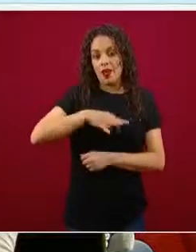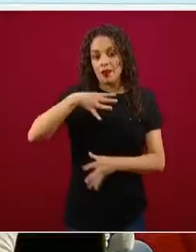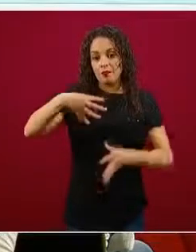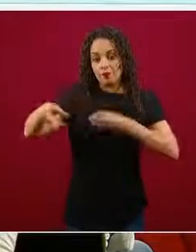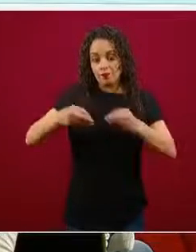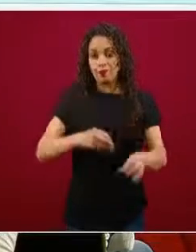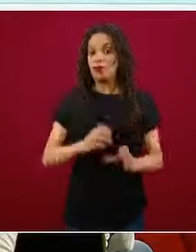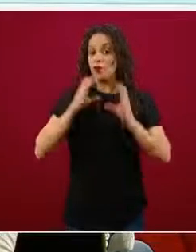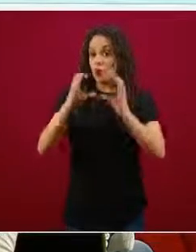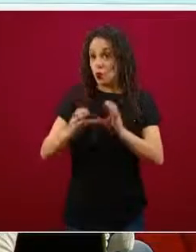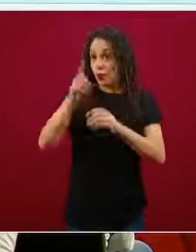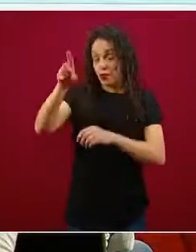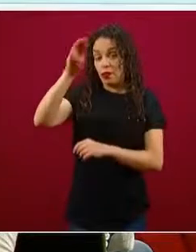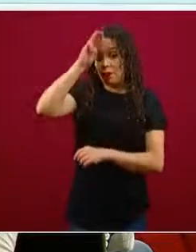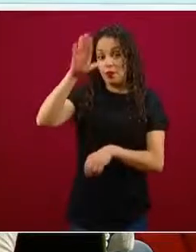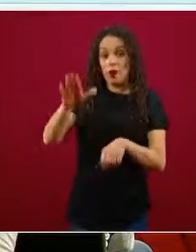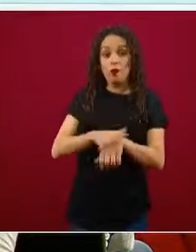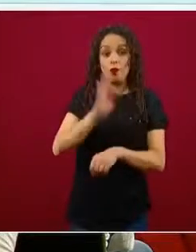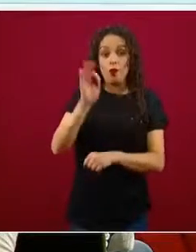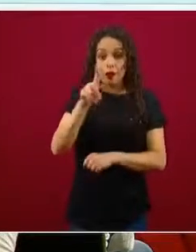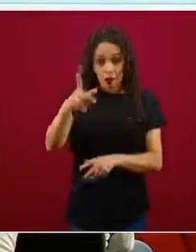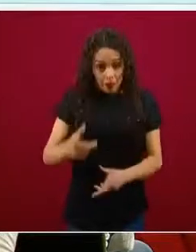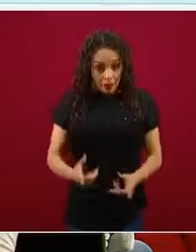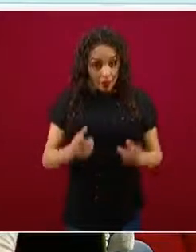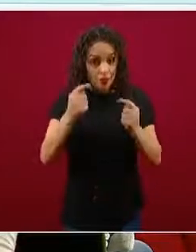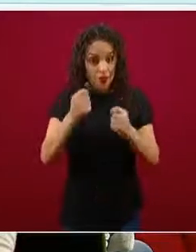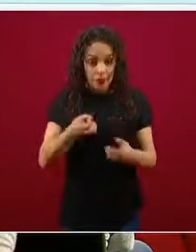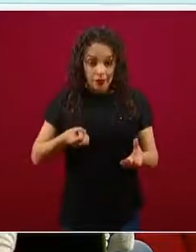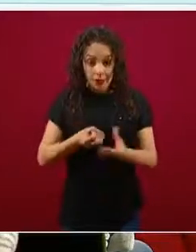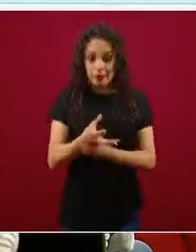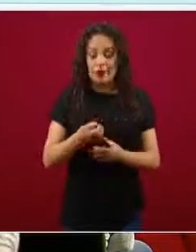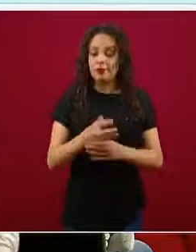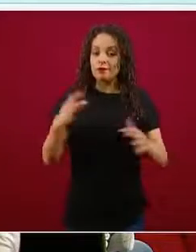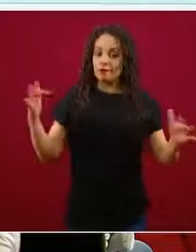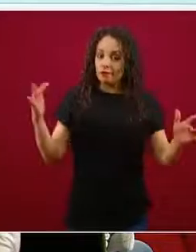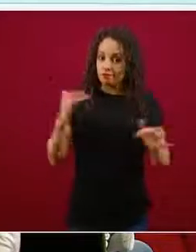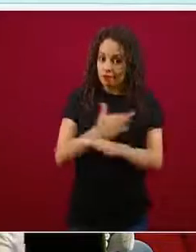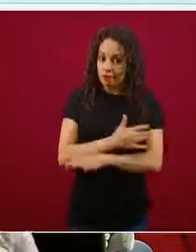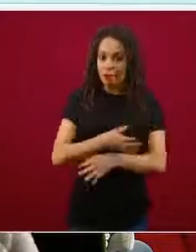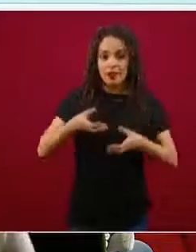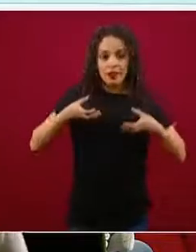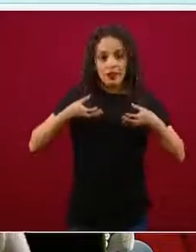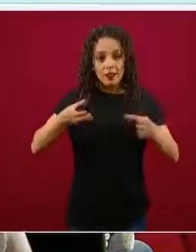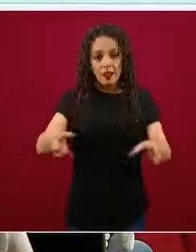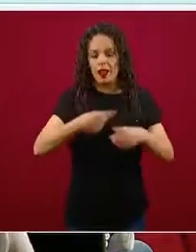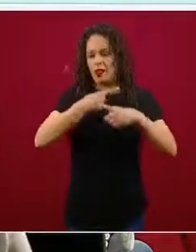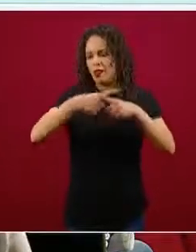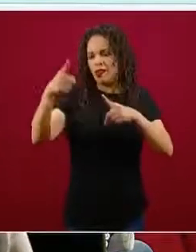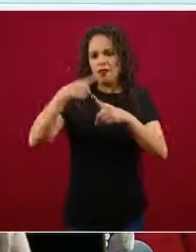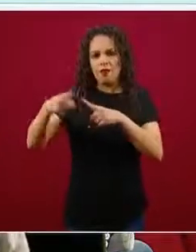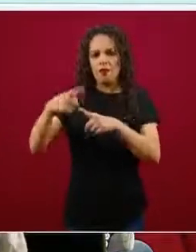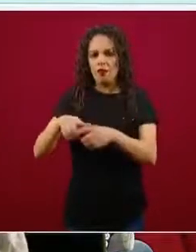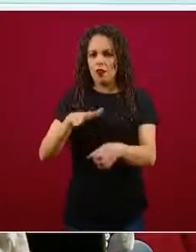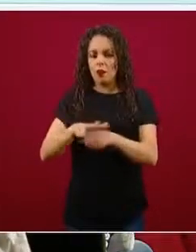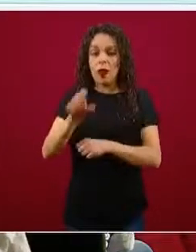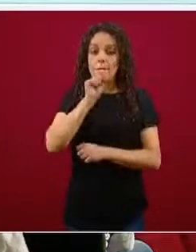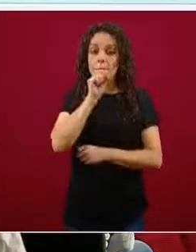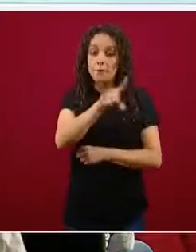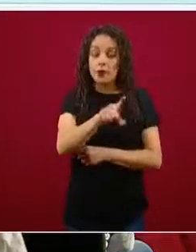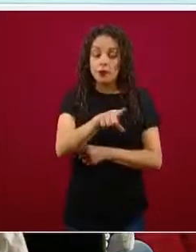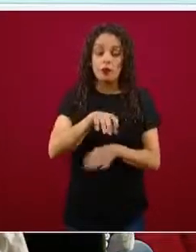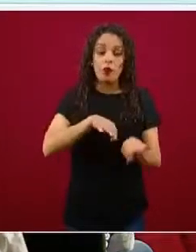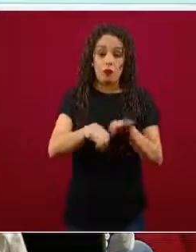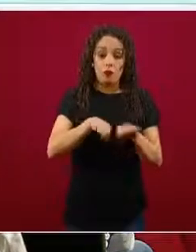redujeran la restricción de movilidad en sitios públicos, sitios de congregación de cualquier naturaleza, incluidos los